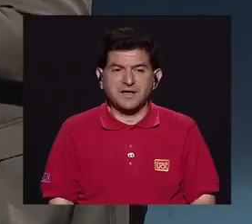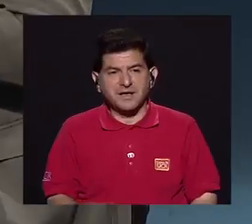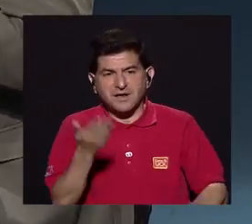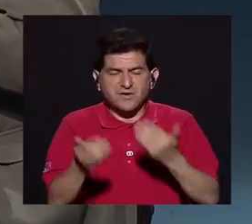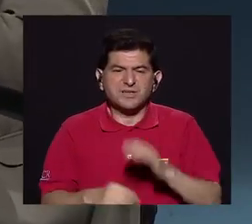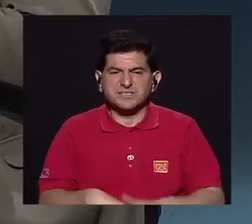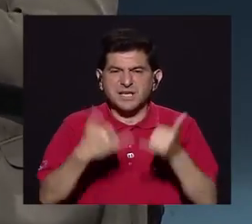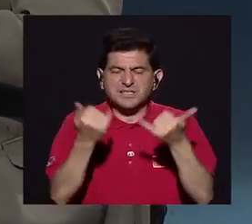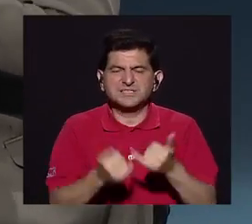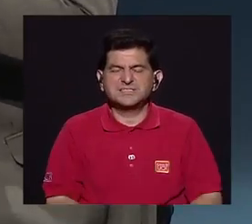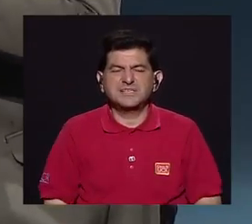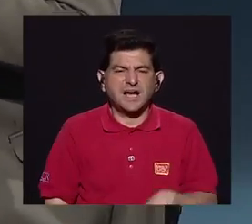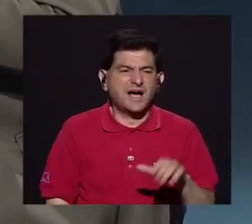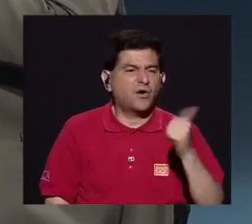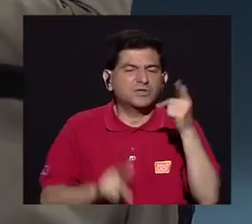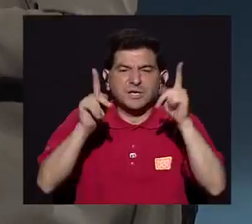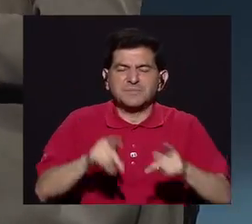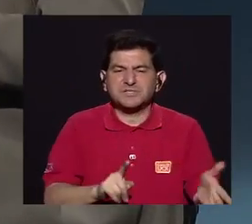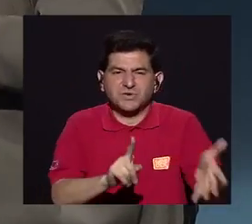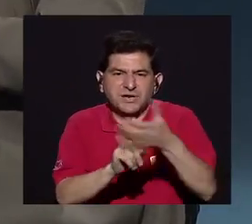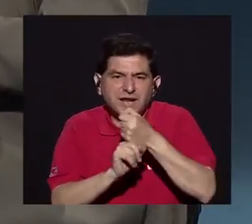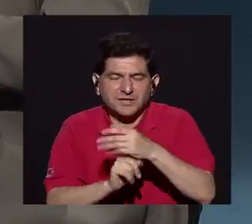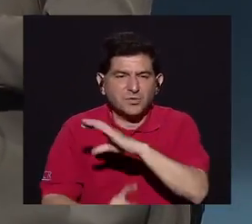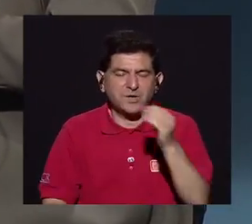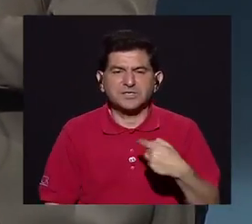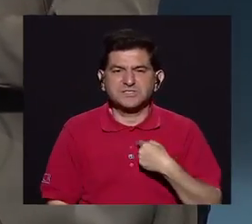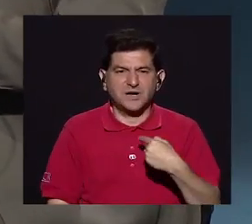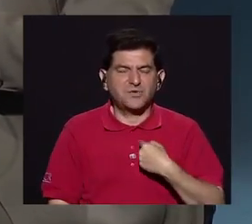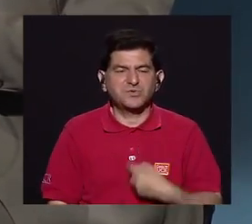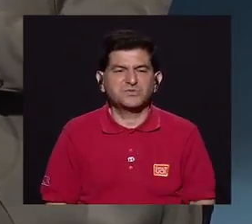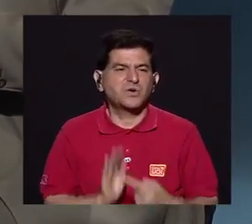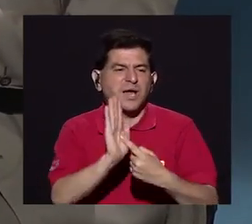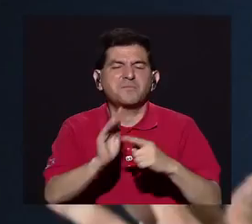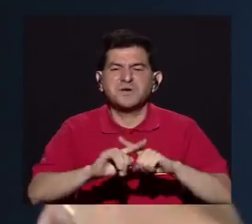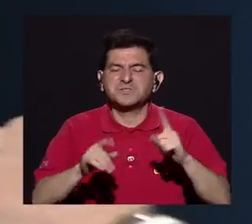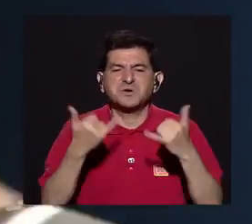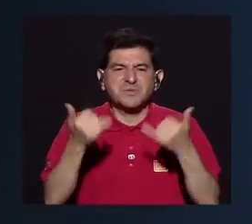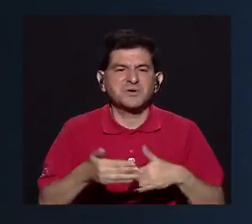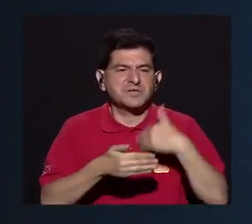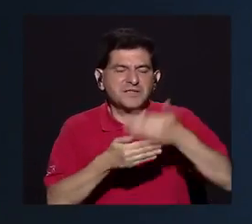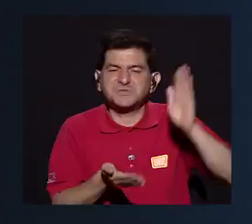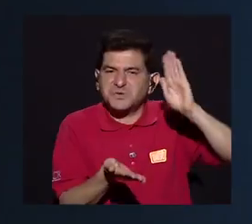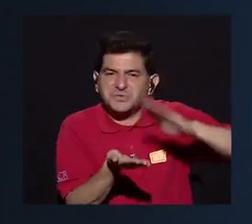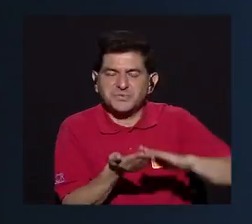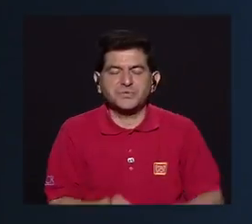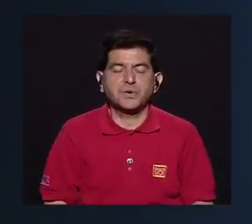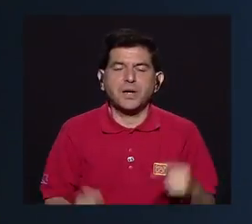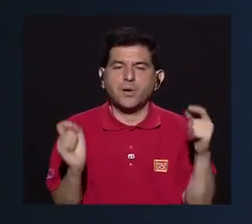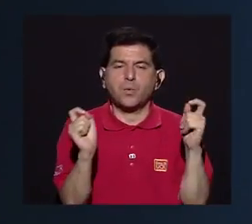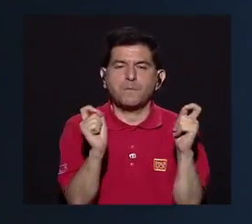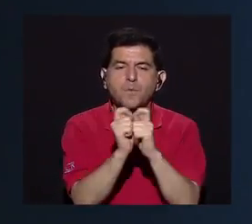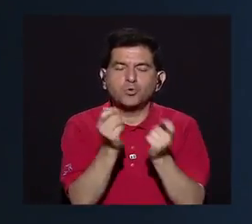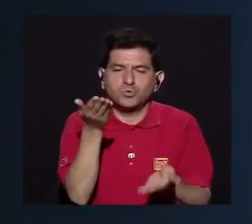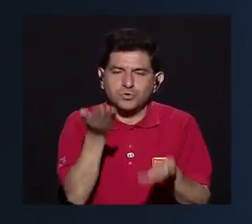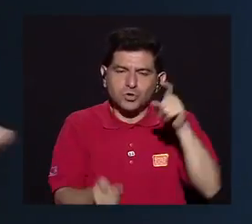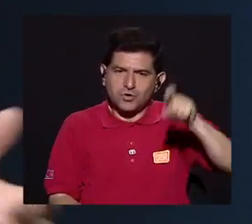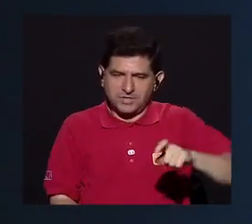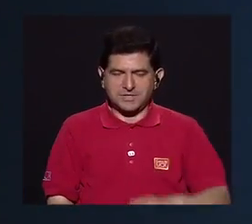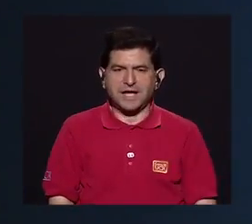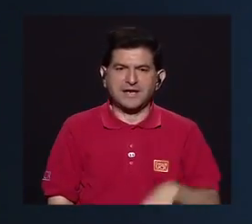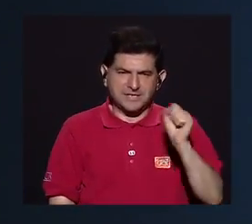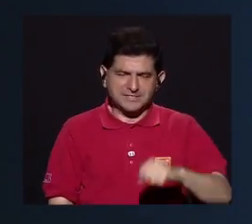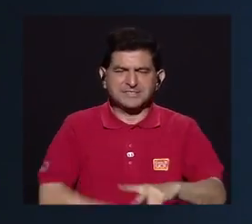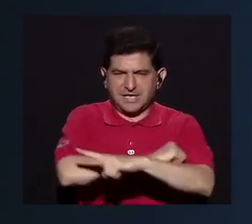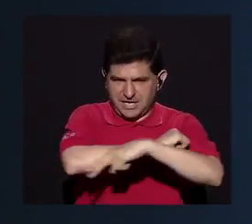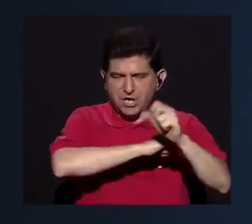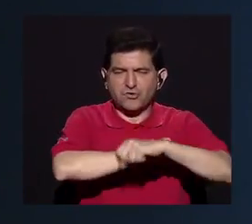quema, sí, o segundo, me la roban. Sí. ¿Qué hacemos? Yo creo que sí, tenemos que dar un punto de equilibrio porque sí hay mucho